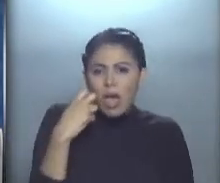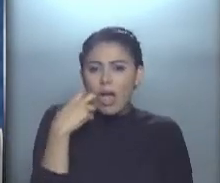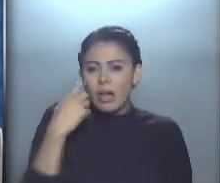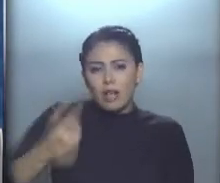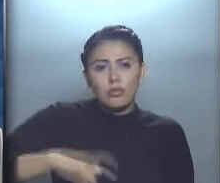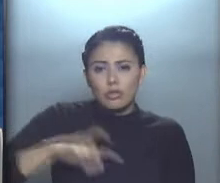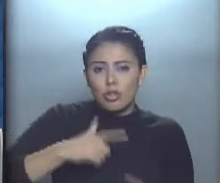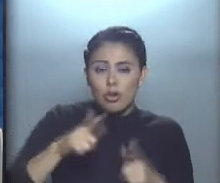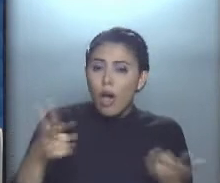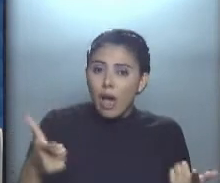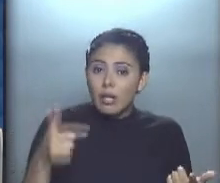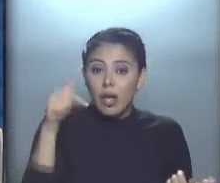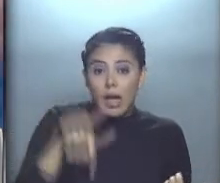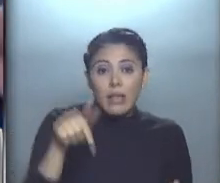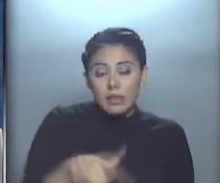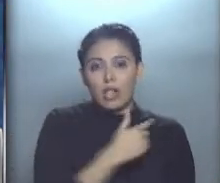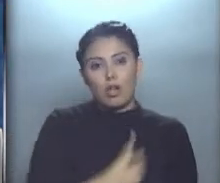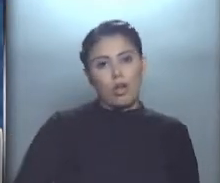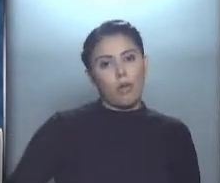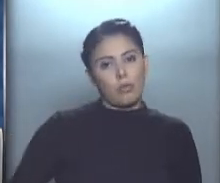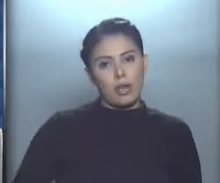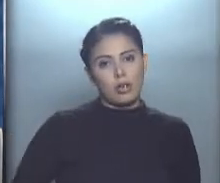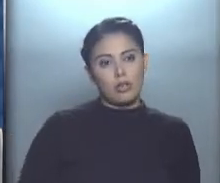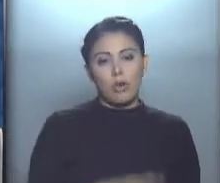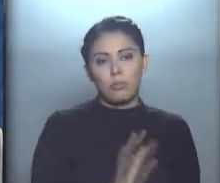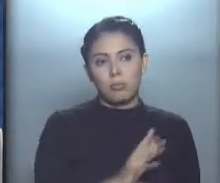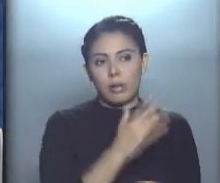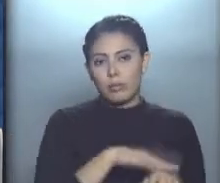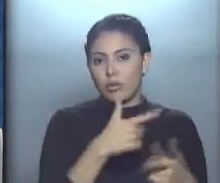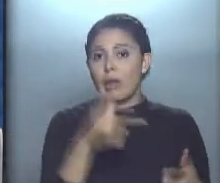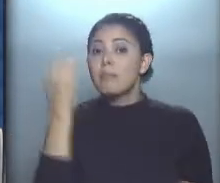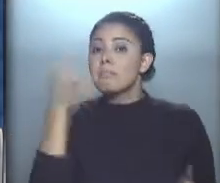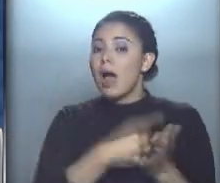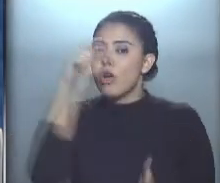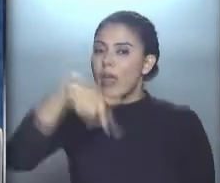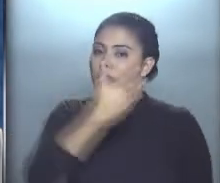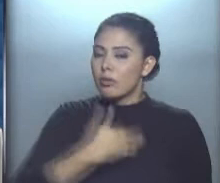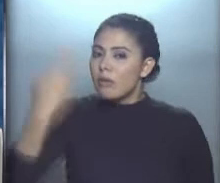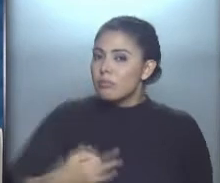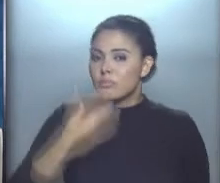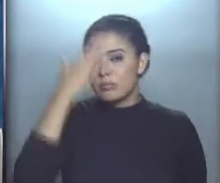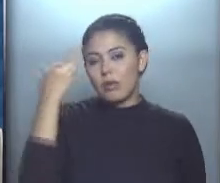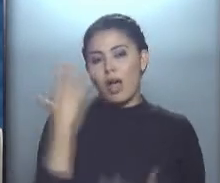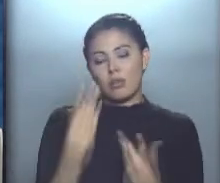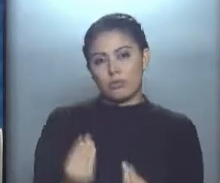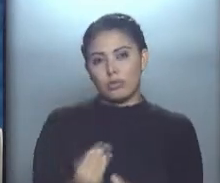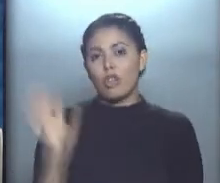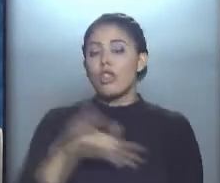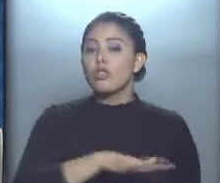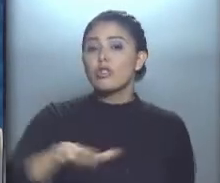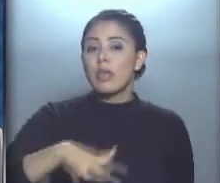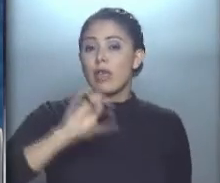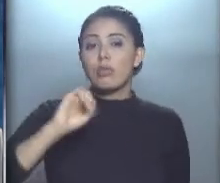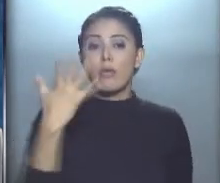cobertura social. Este Estado sería un Estado ausente, este Estado es Estado presente. Las sociedades modernas requieren de un Estado